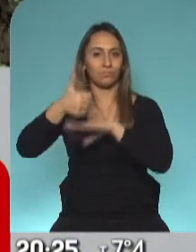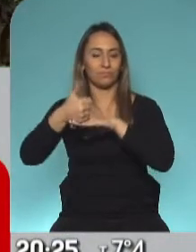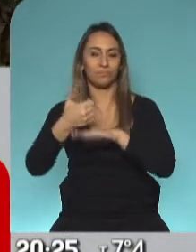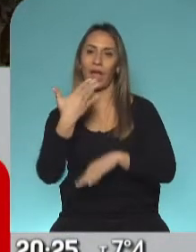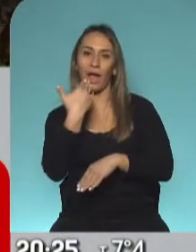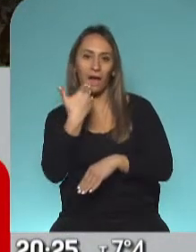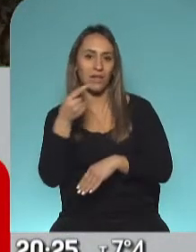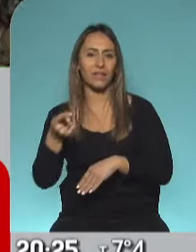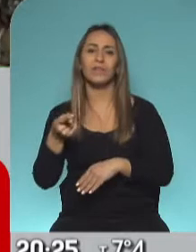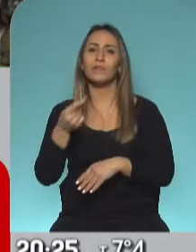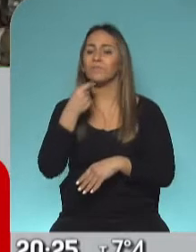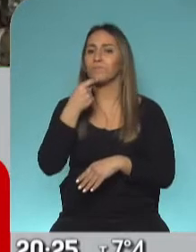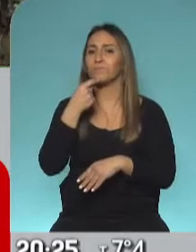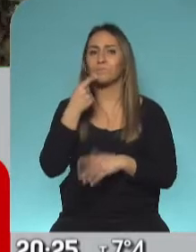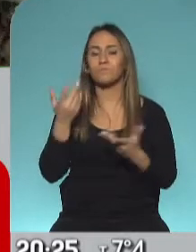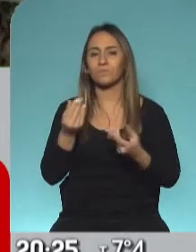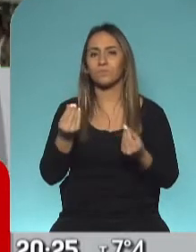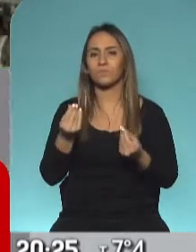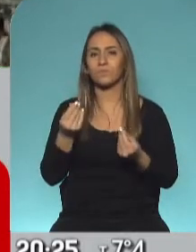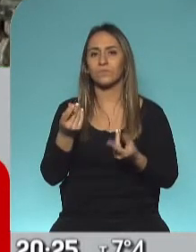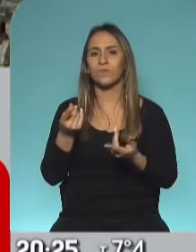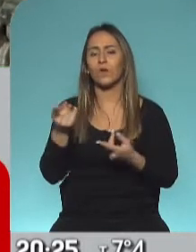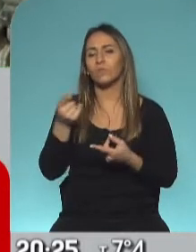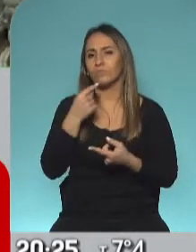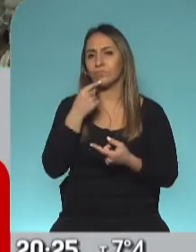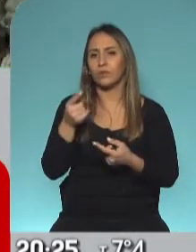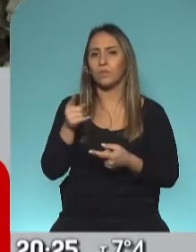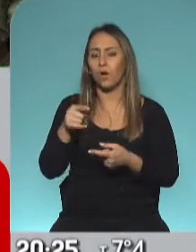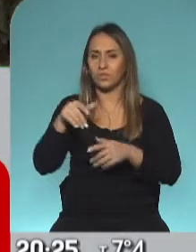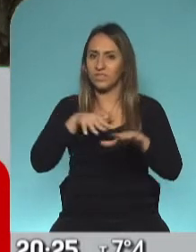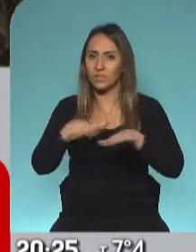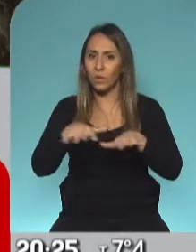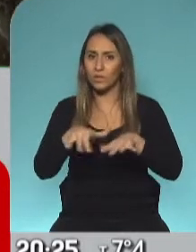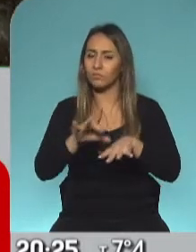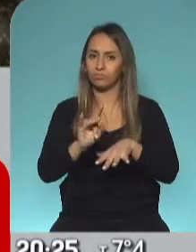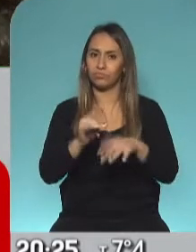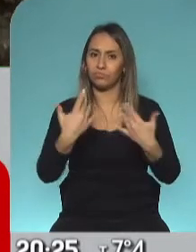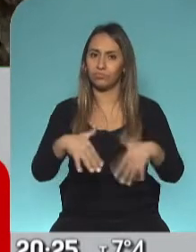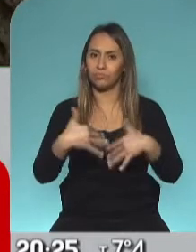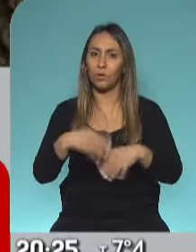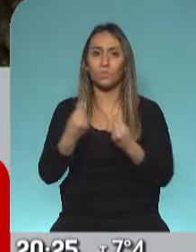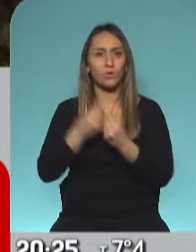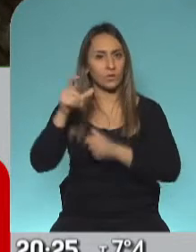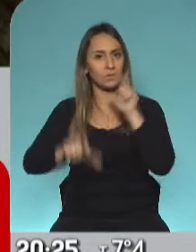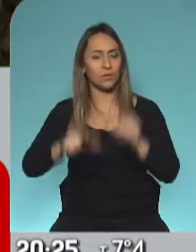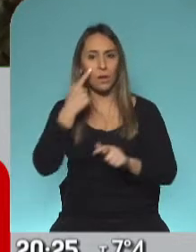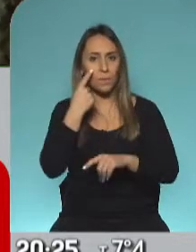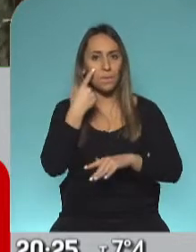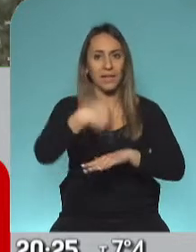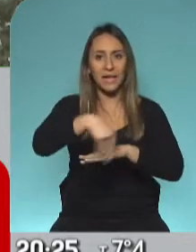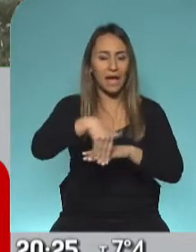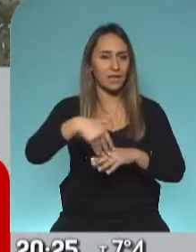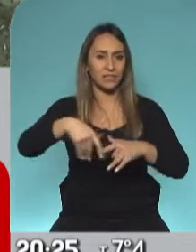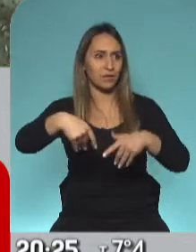que respuestas encuentran es cruel la situación de tanta gente que vive en situación de calle todo esto se potencia